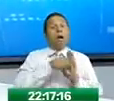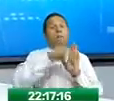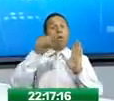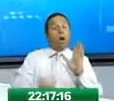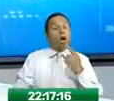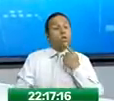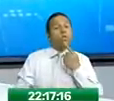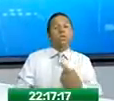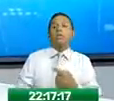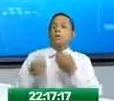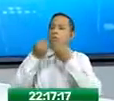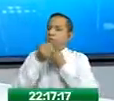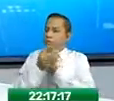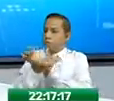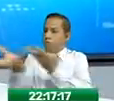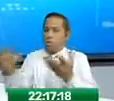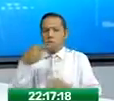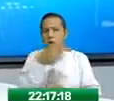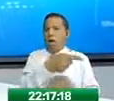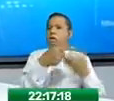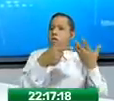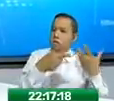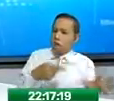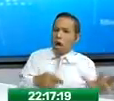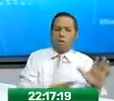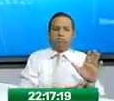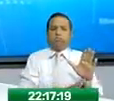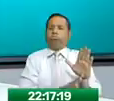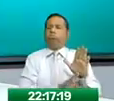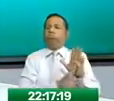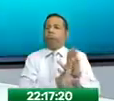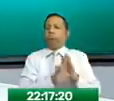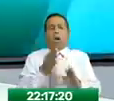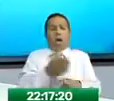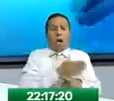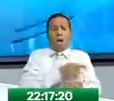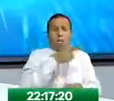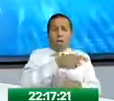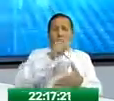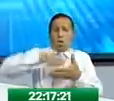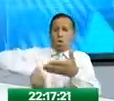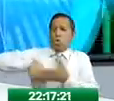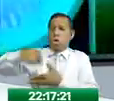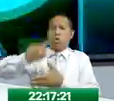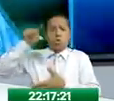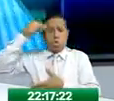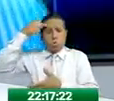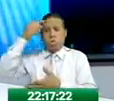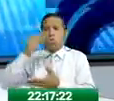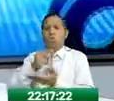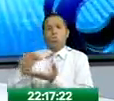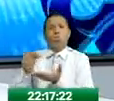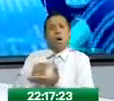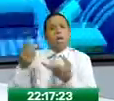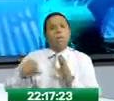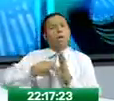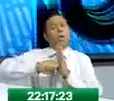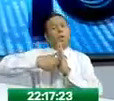Hospital Guayaquil y aseguró que su cliente solo ha mantenido contratos con la Gobernación de Guayas y la Contraloría General del Estado.